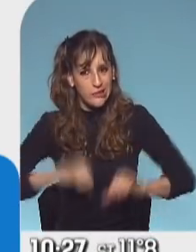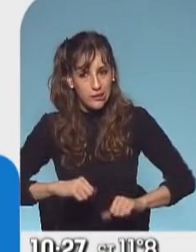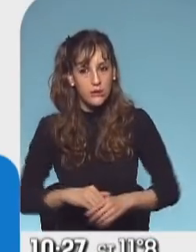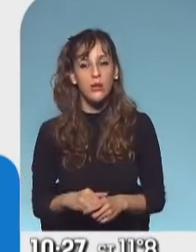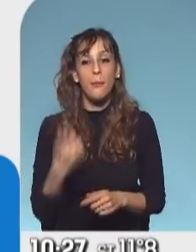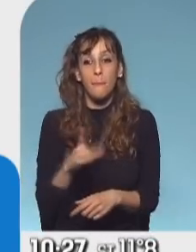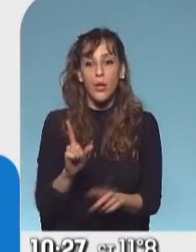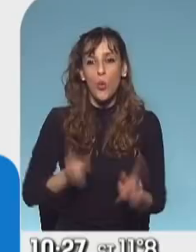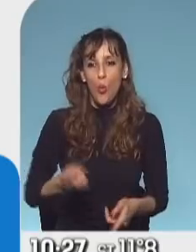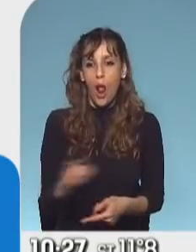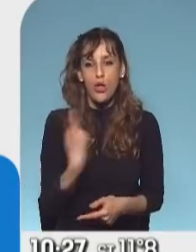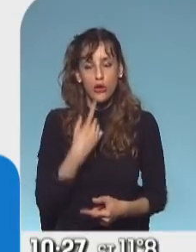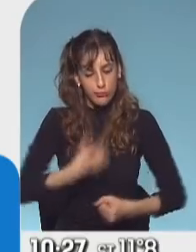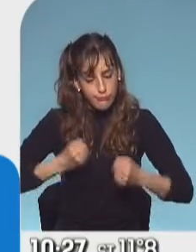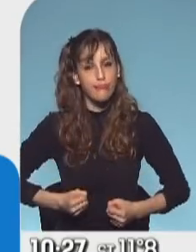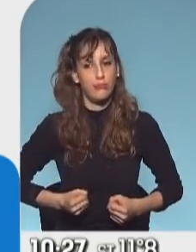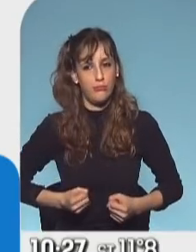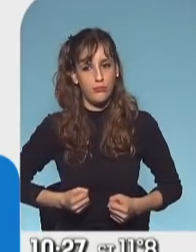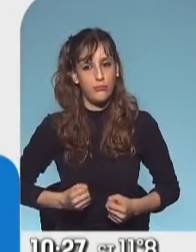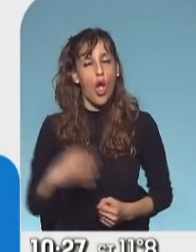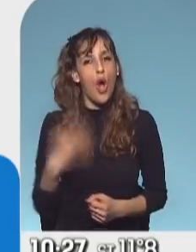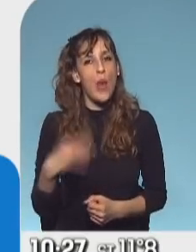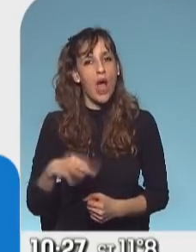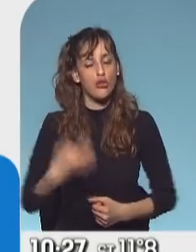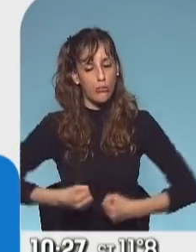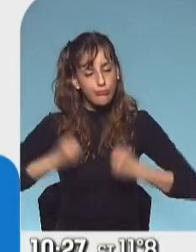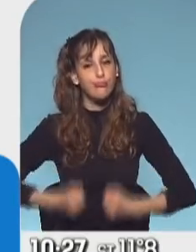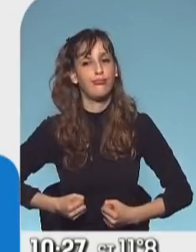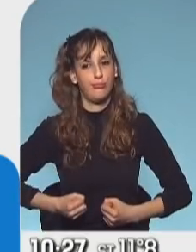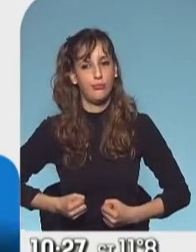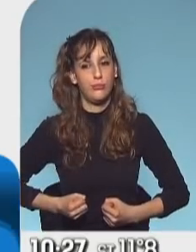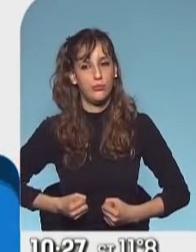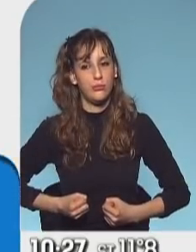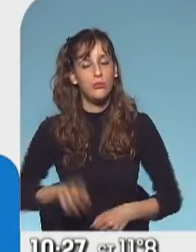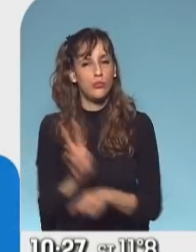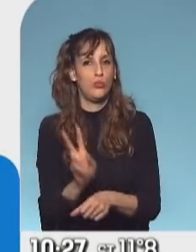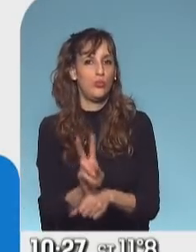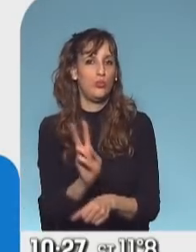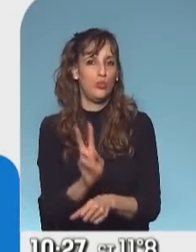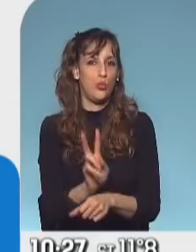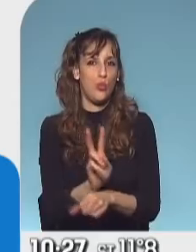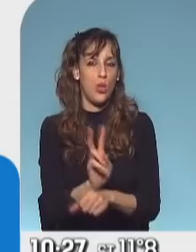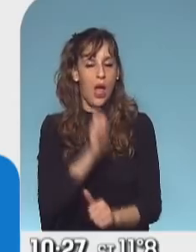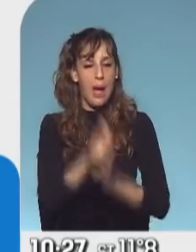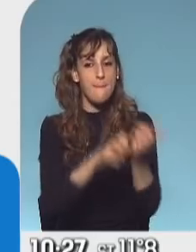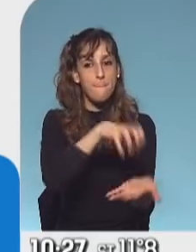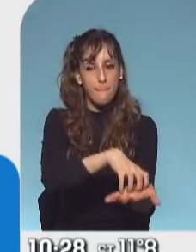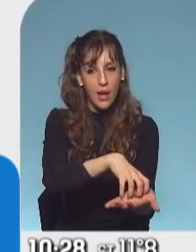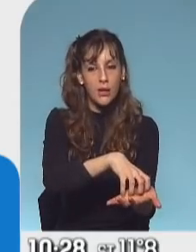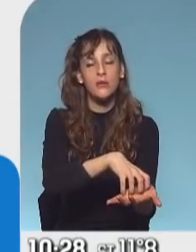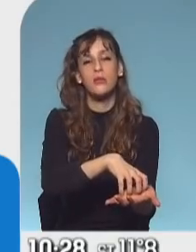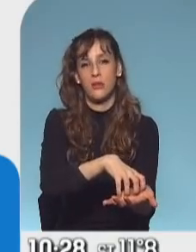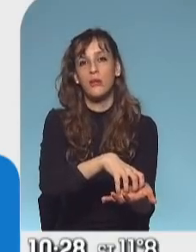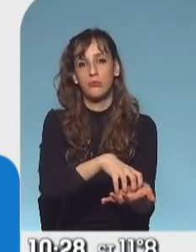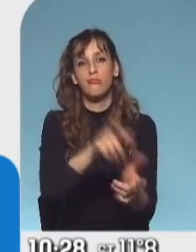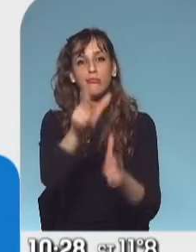hemos impuesto una obligación, que es la obligación de preservar las empresas y de preservar la